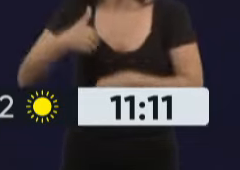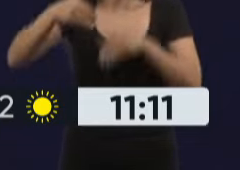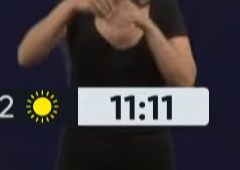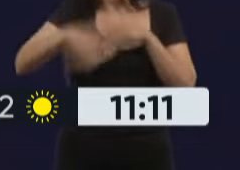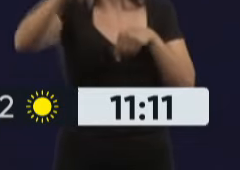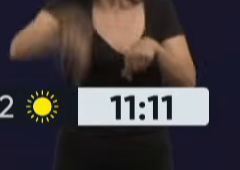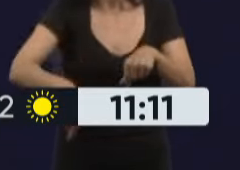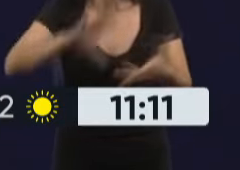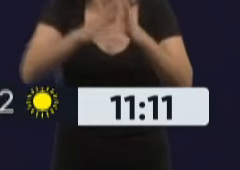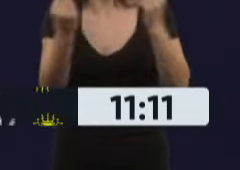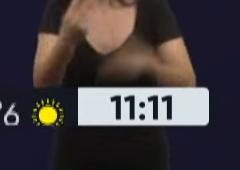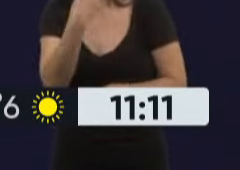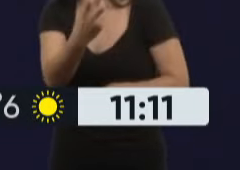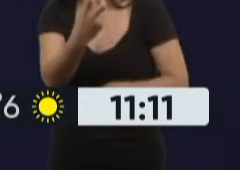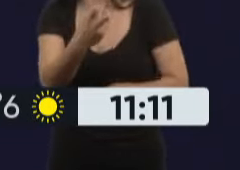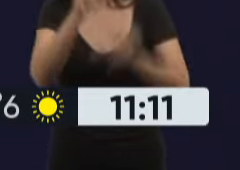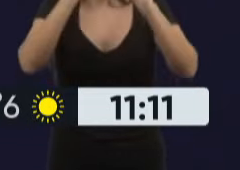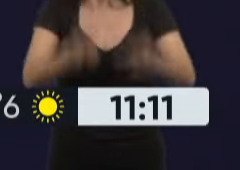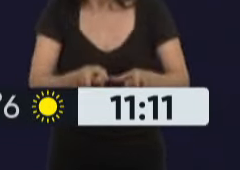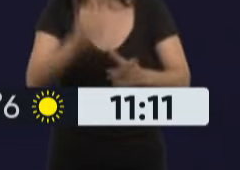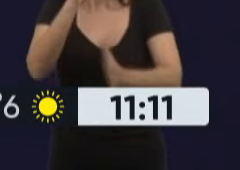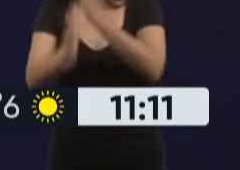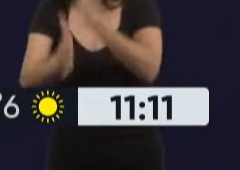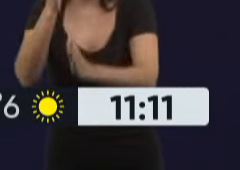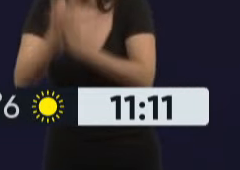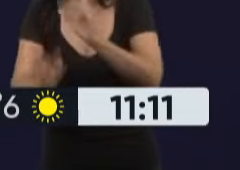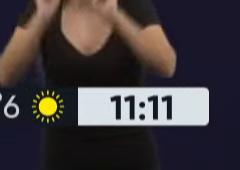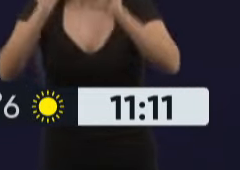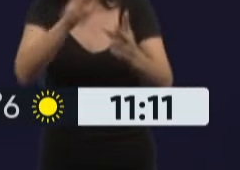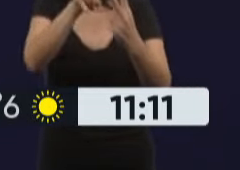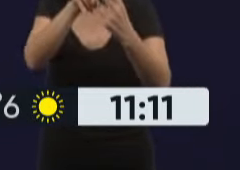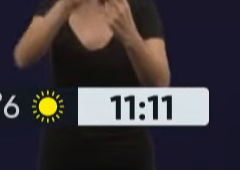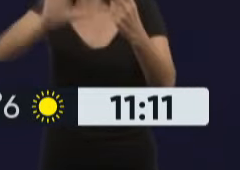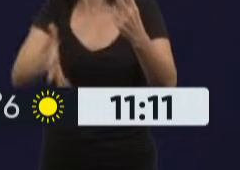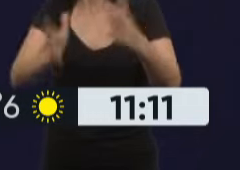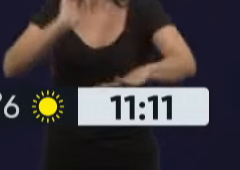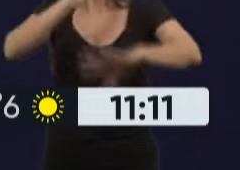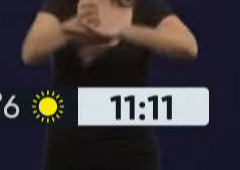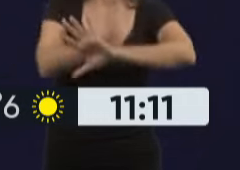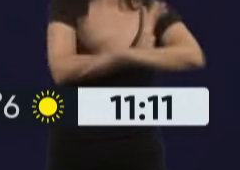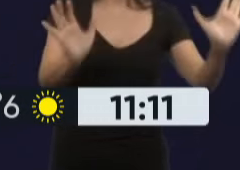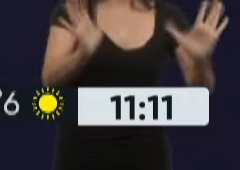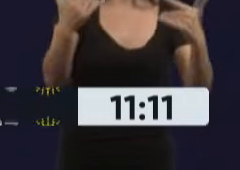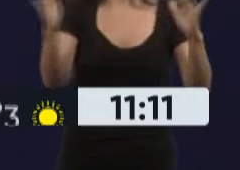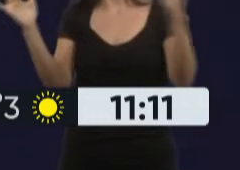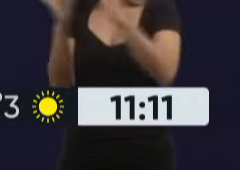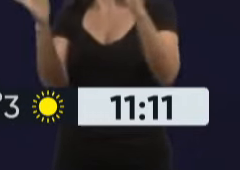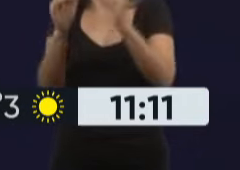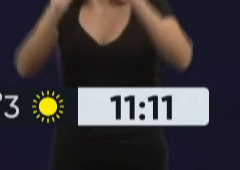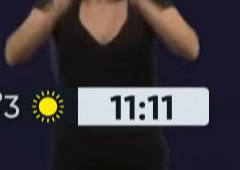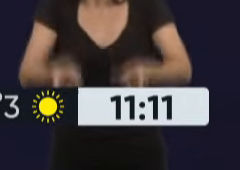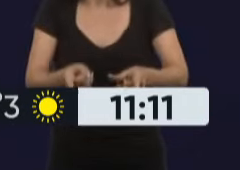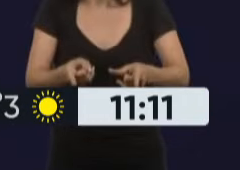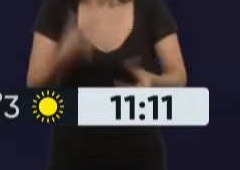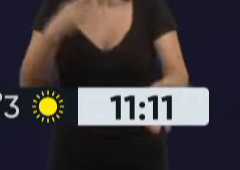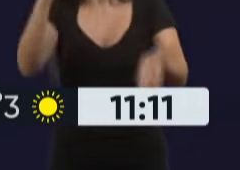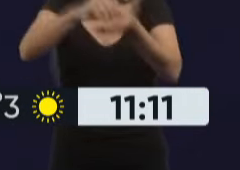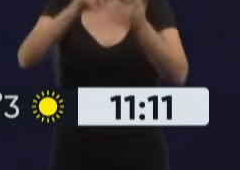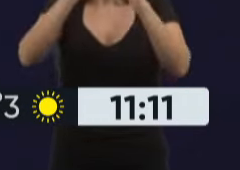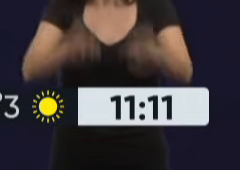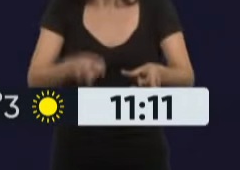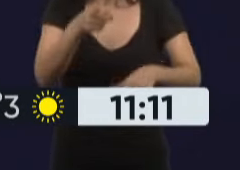ser electrónico sino que va a ser sin costo sin la necesidad de presencialidad Y además que